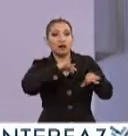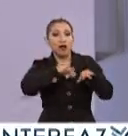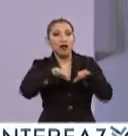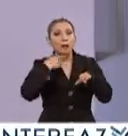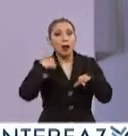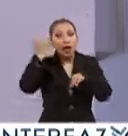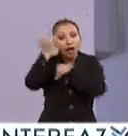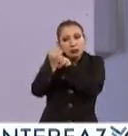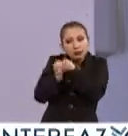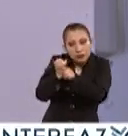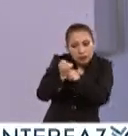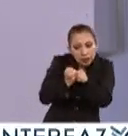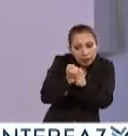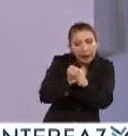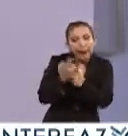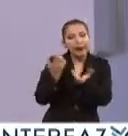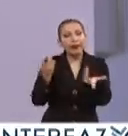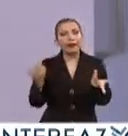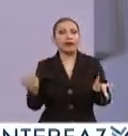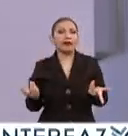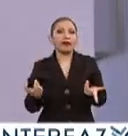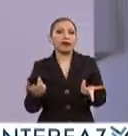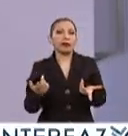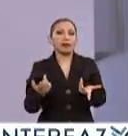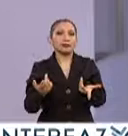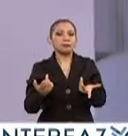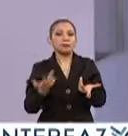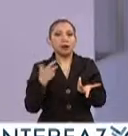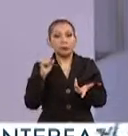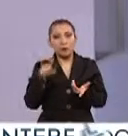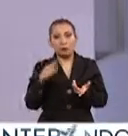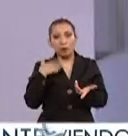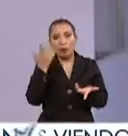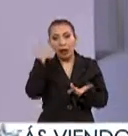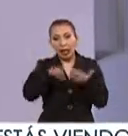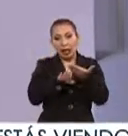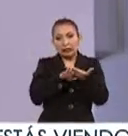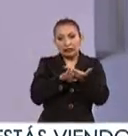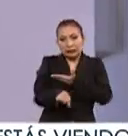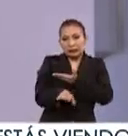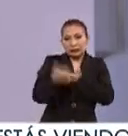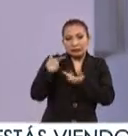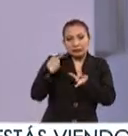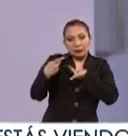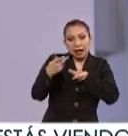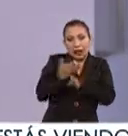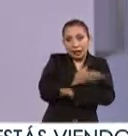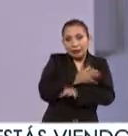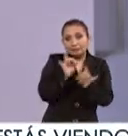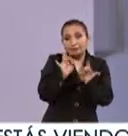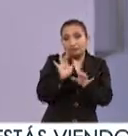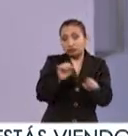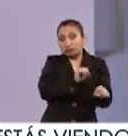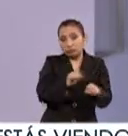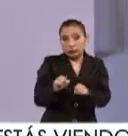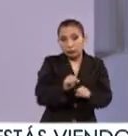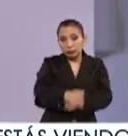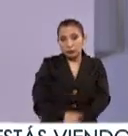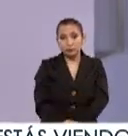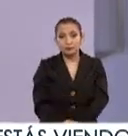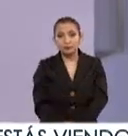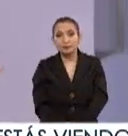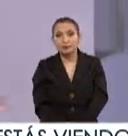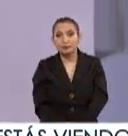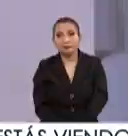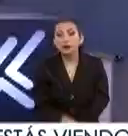en cuanto al estudio y pues derivado de esto la prevención. de los desastres que pueden ocasionarse por estos sismos